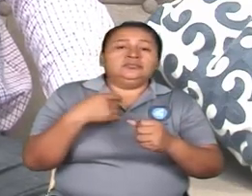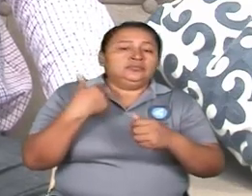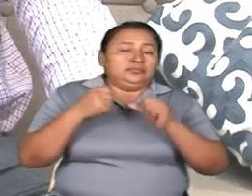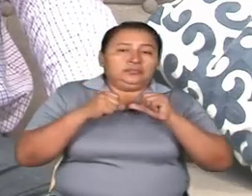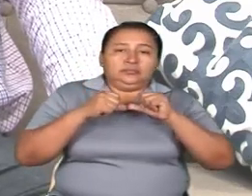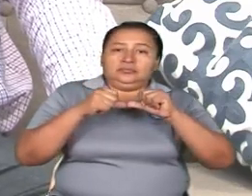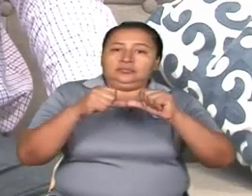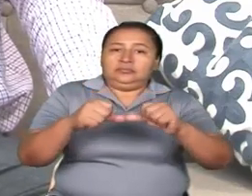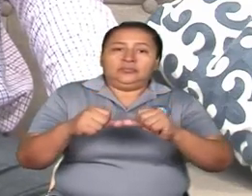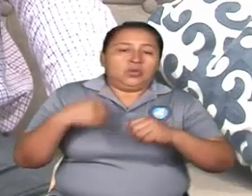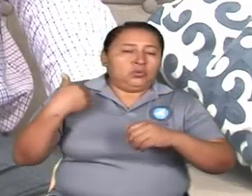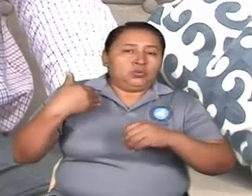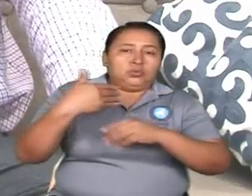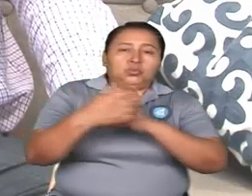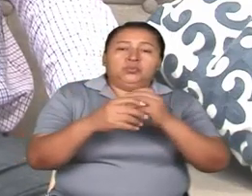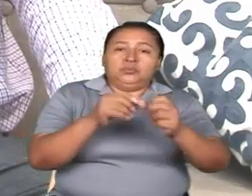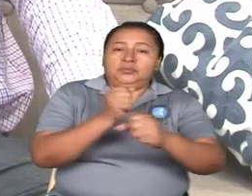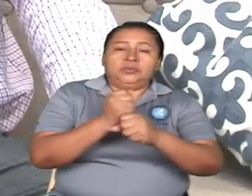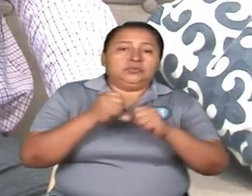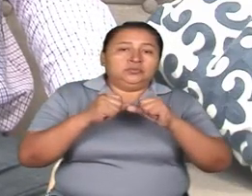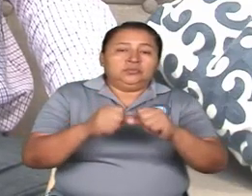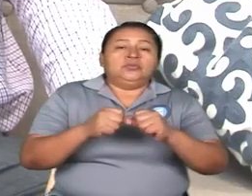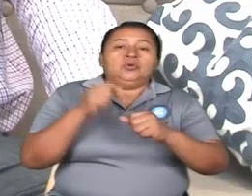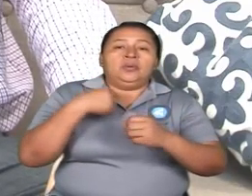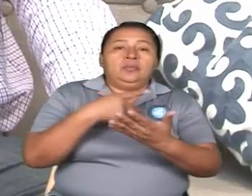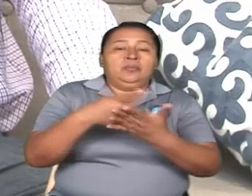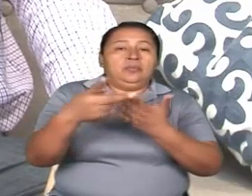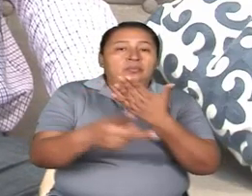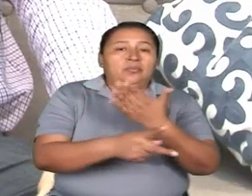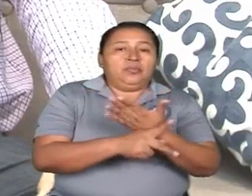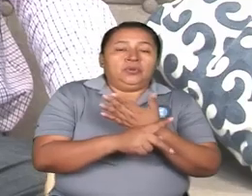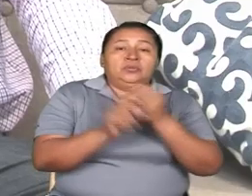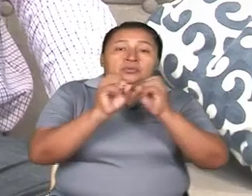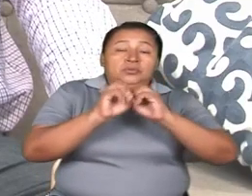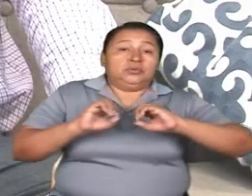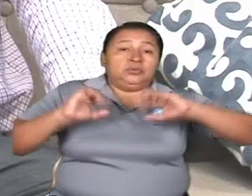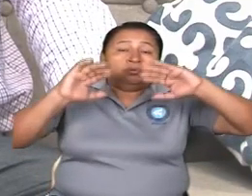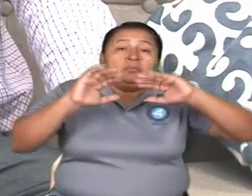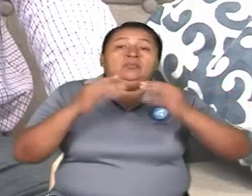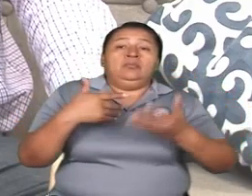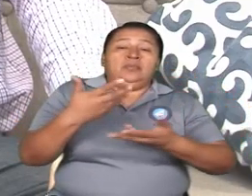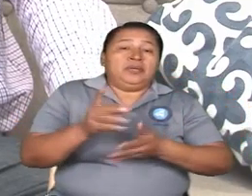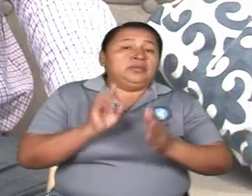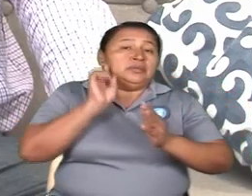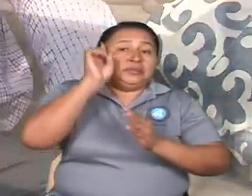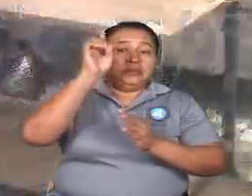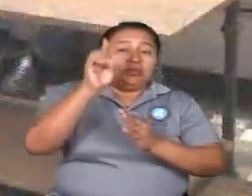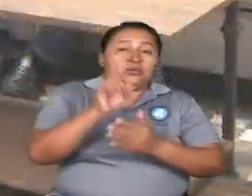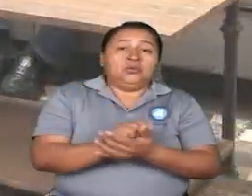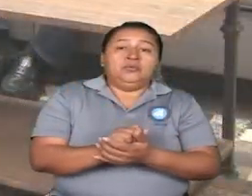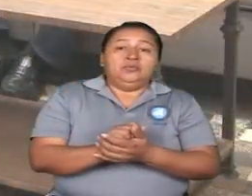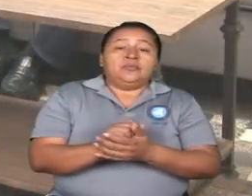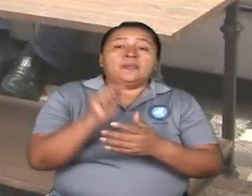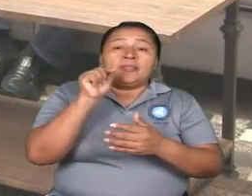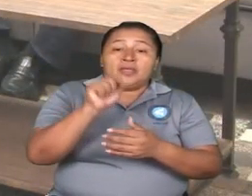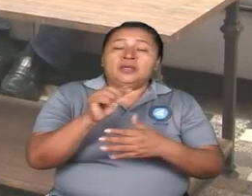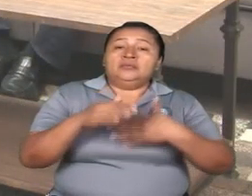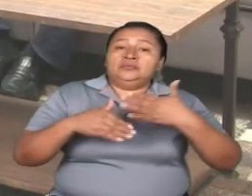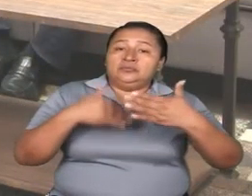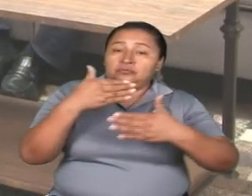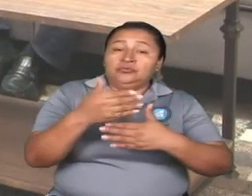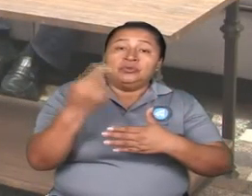sistemático durante todos estos años con el del Programa de Naciones Unidas para el Desarrollo. Y fue a través